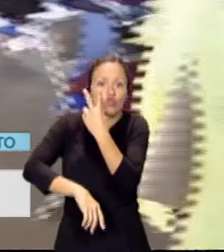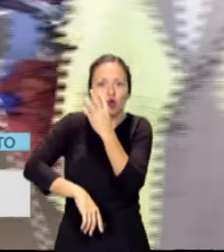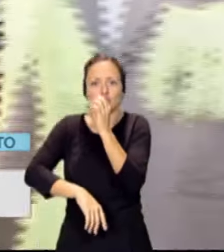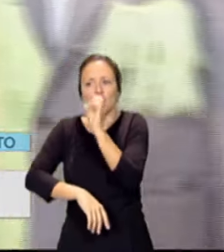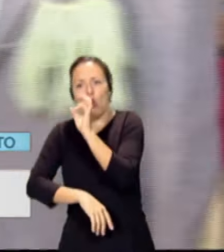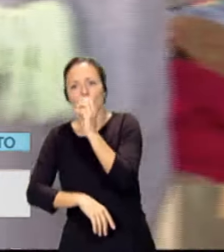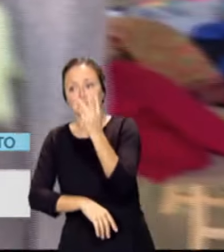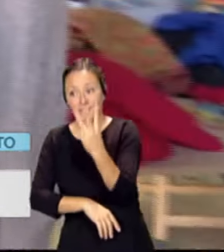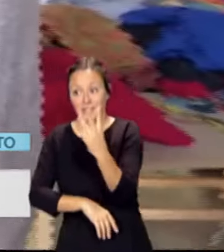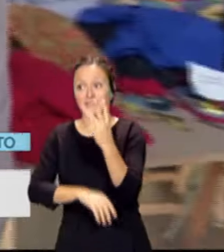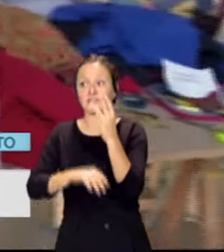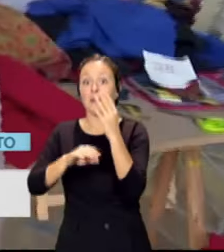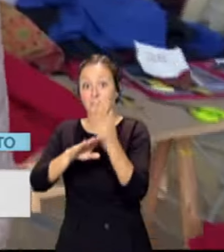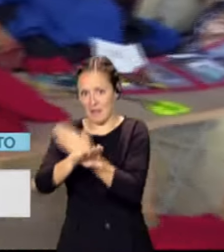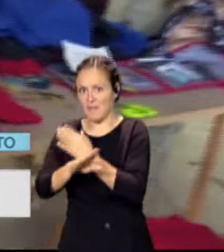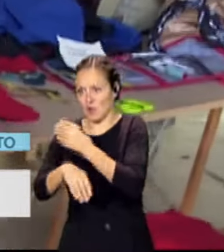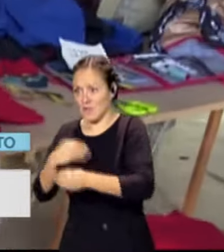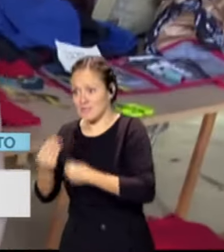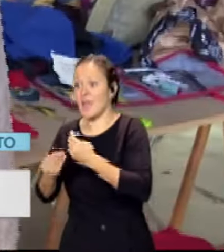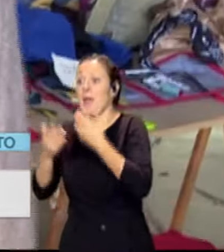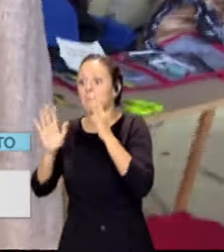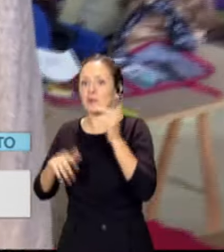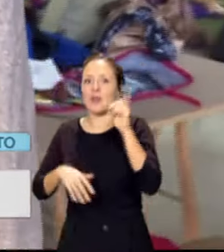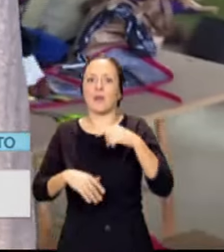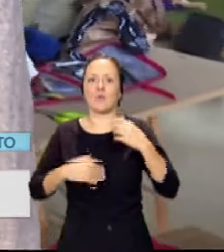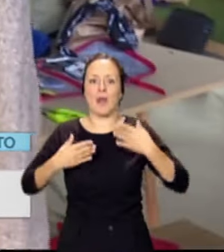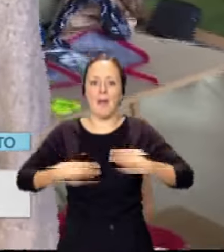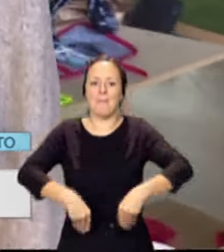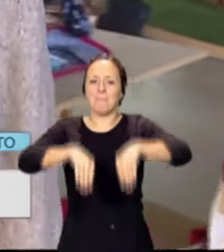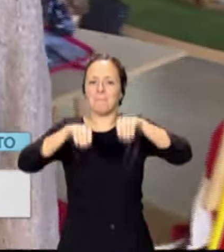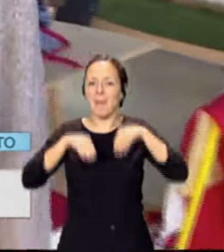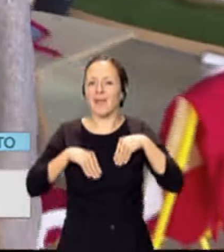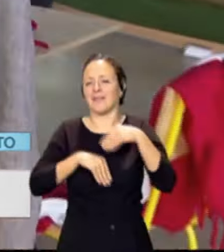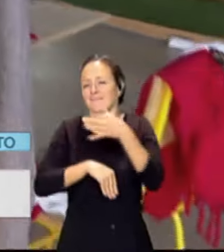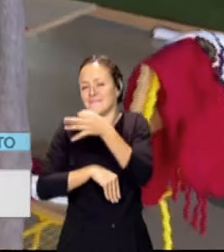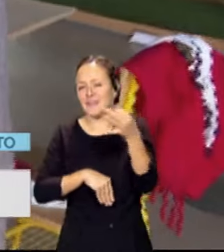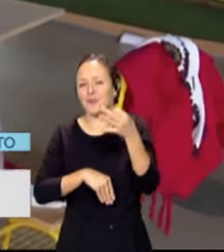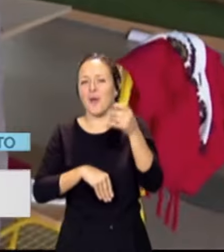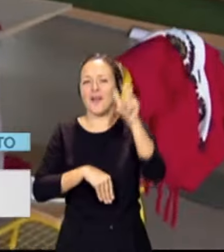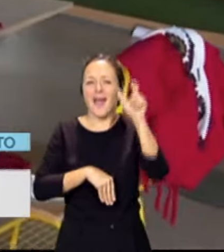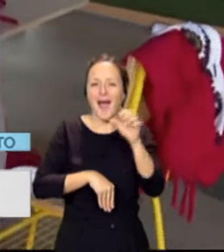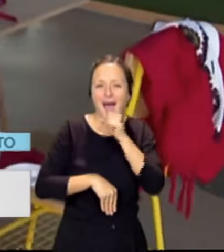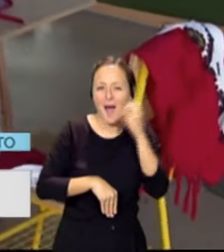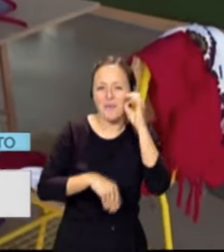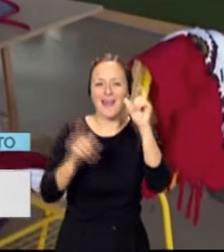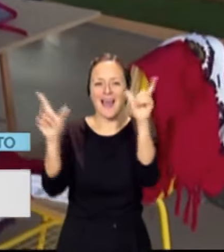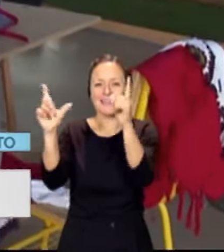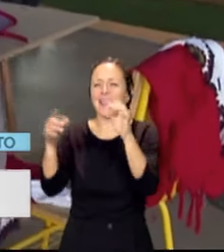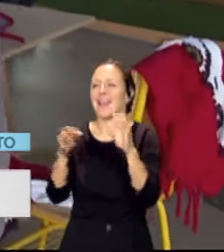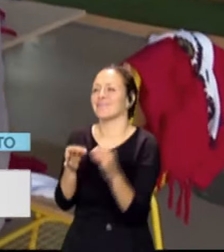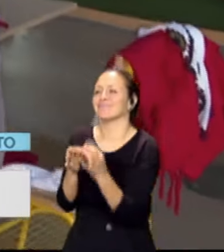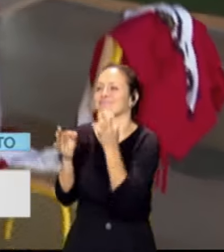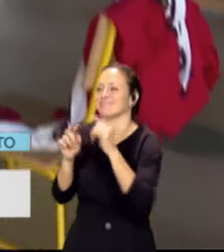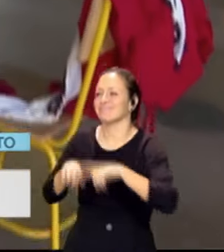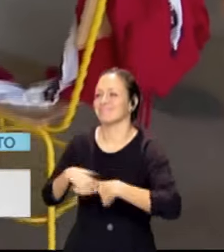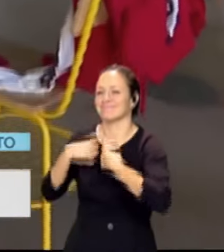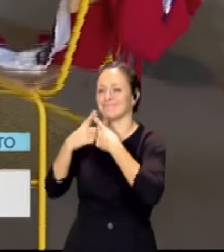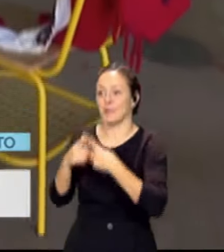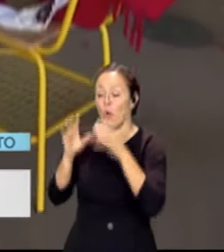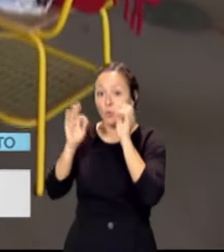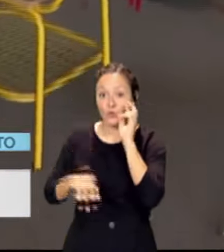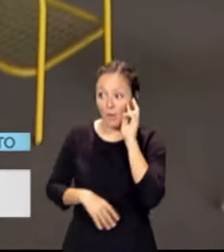he encontrado una manta maravillosa de la típica Yaya que se ponía a tejer viendo la tele Pues bueno me he encontrado esta